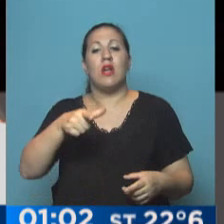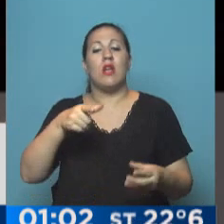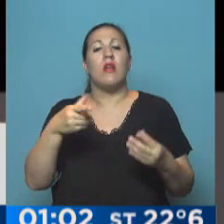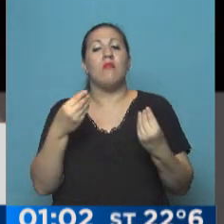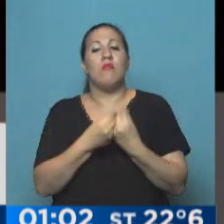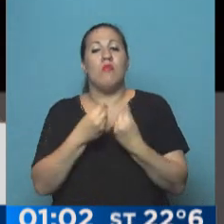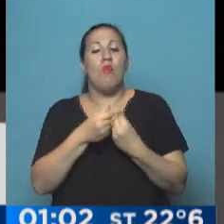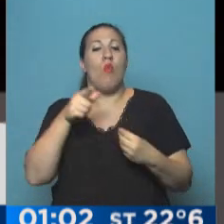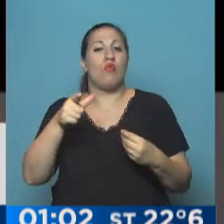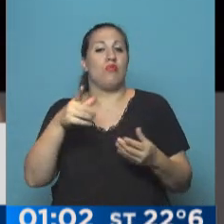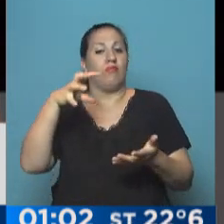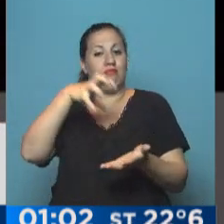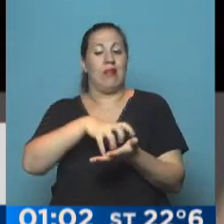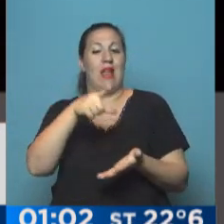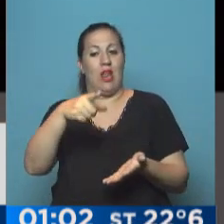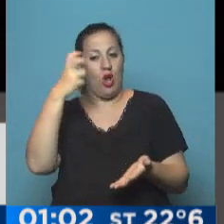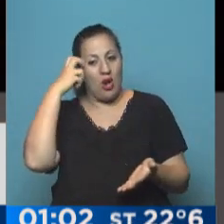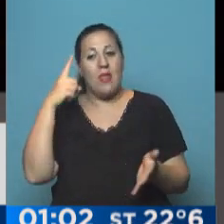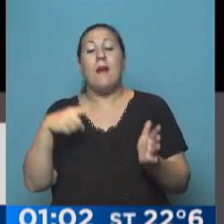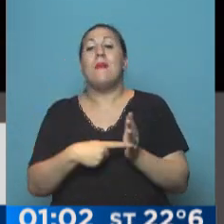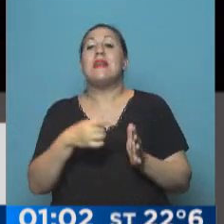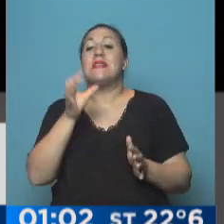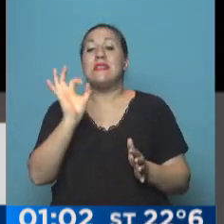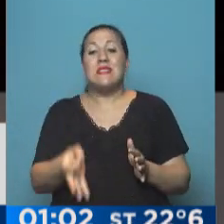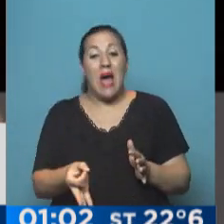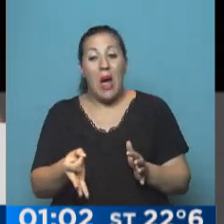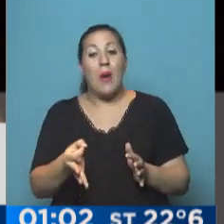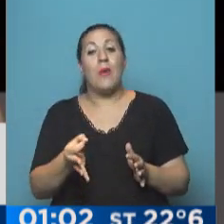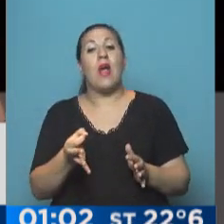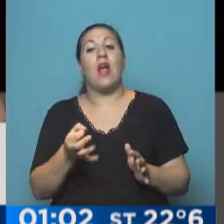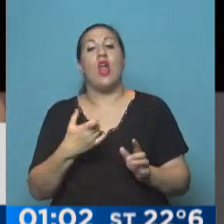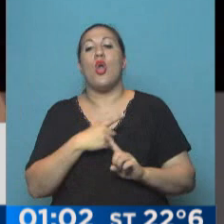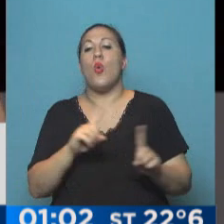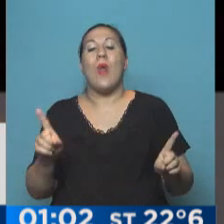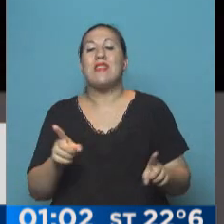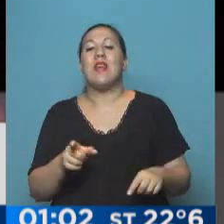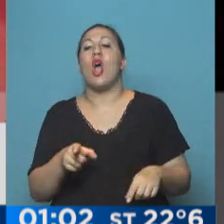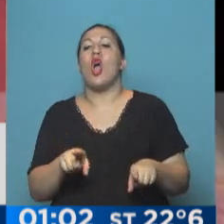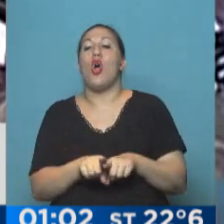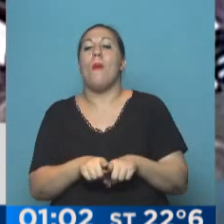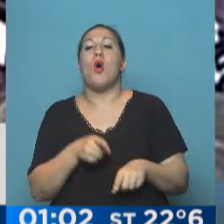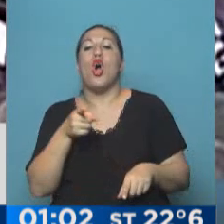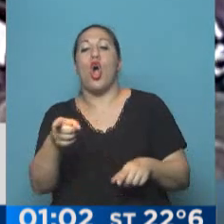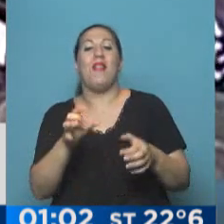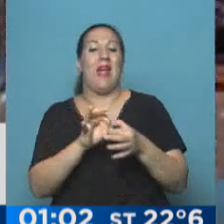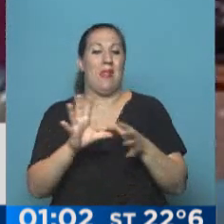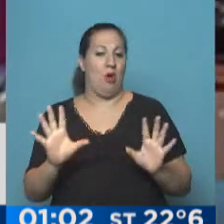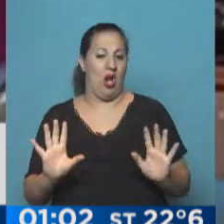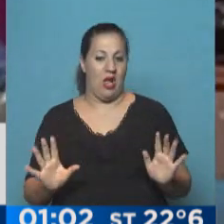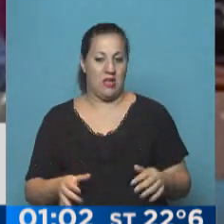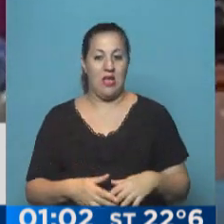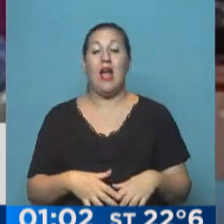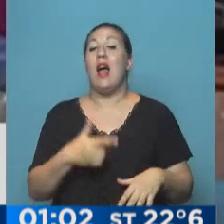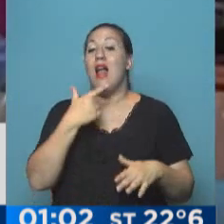frente a un avasallamiento institucional, pero sabiendo que no causamos daño alguna ni a la República ni a la democracia. El Senado de la